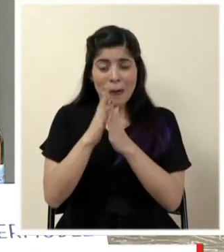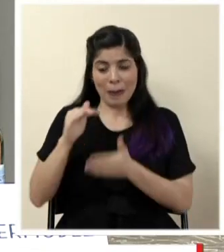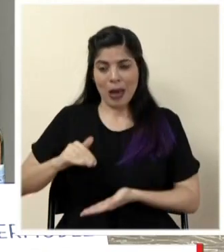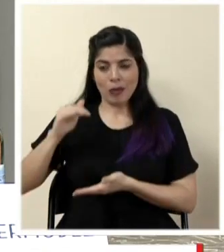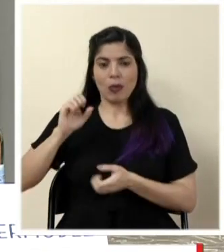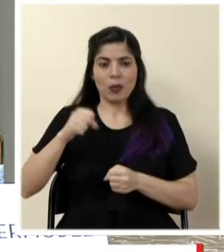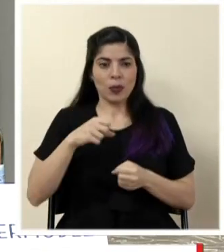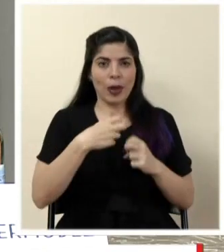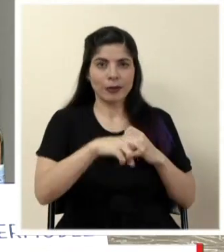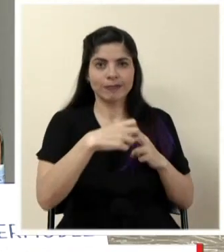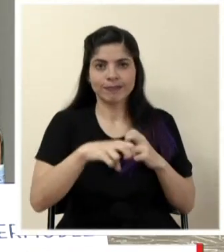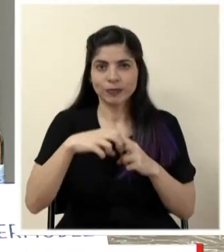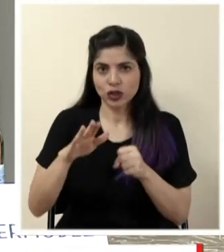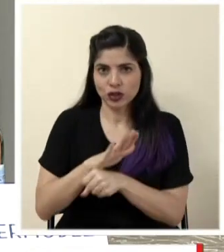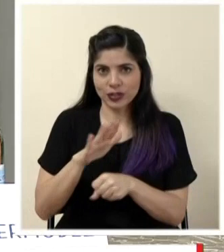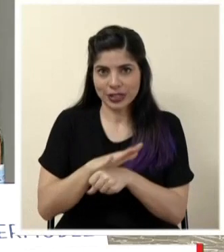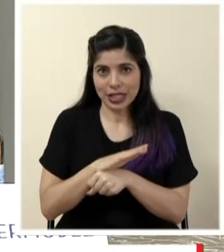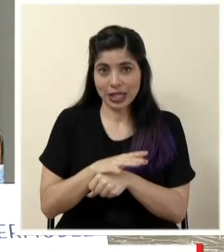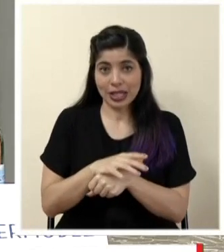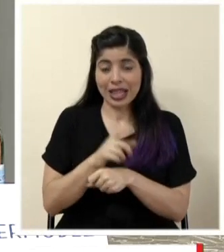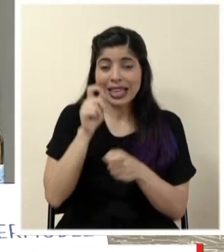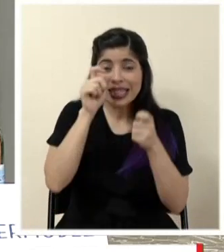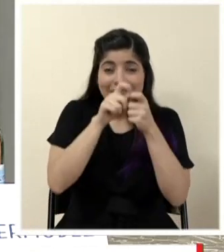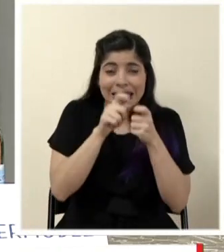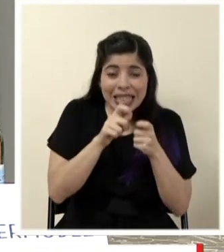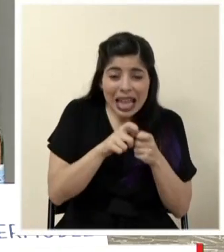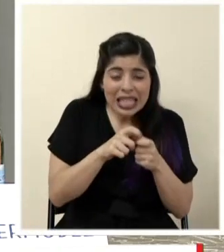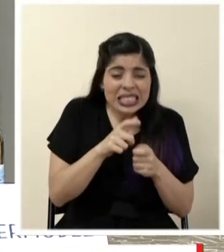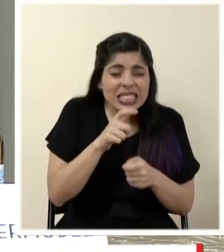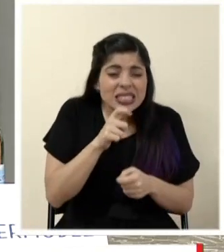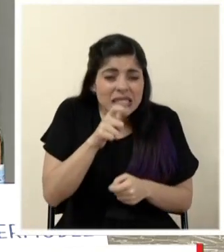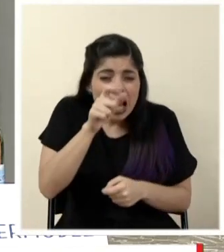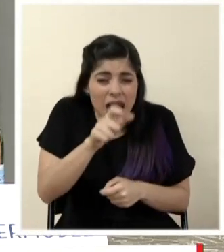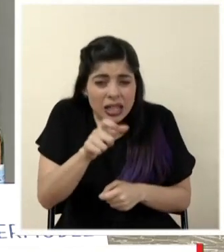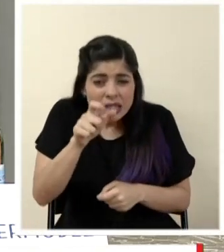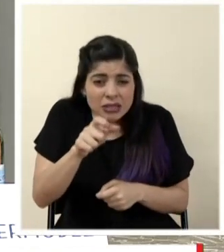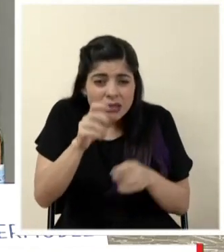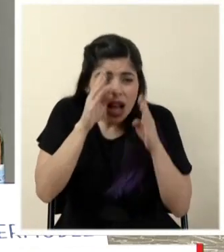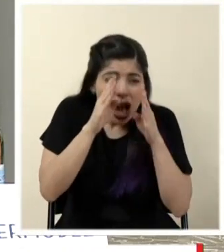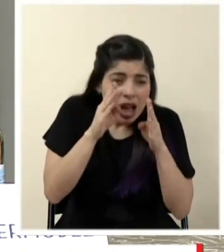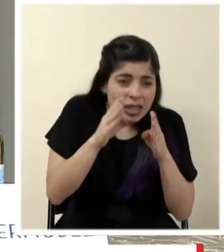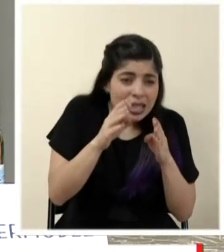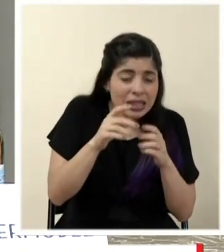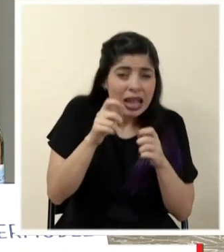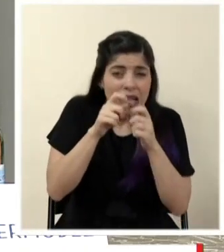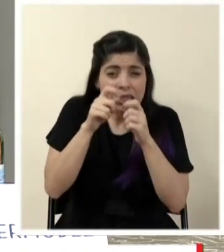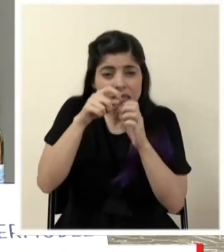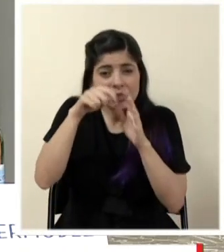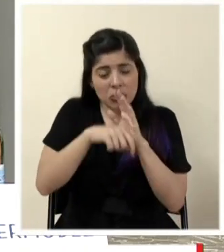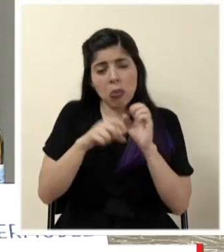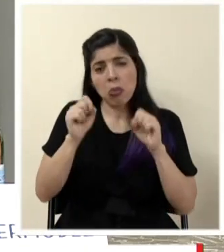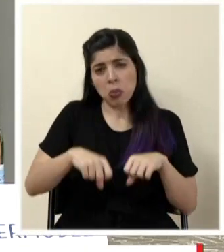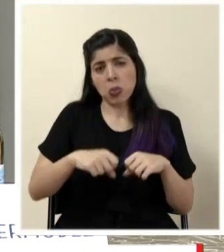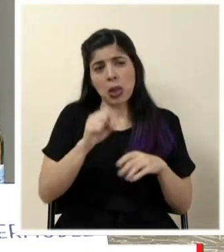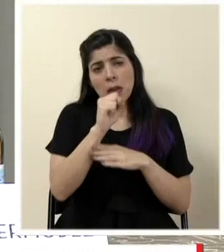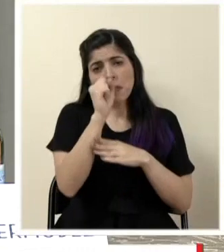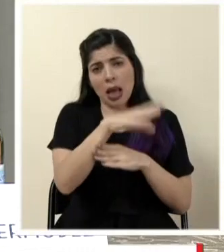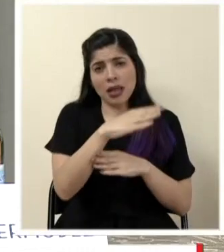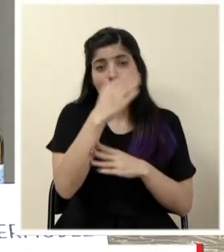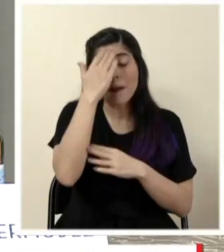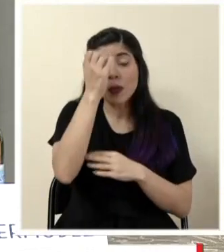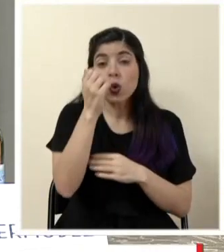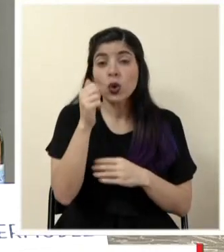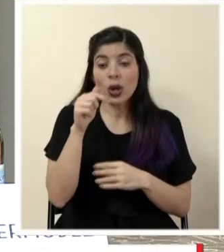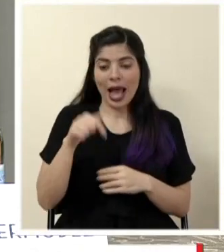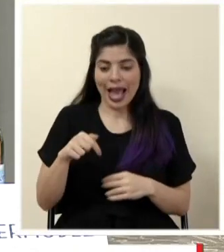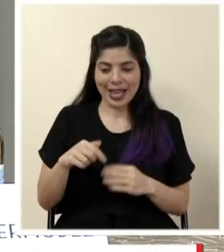El detalle de cada uno de los segmentos que ha venido siendo atendido, con gusto se lo podemos hacer llegar, porque